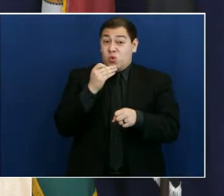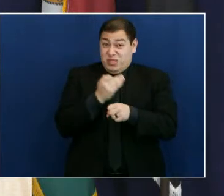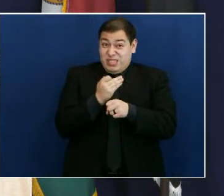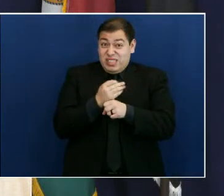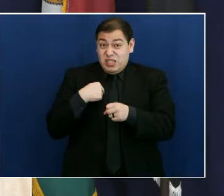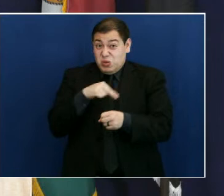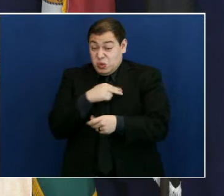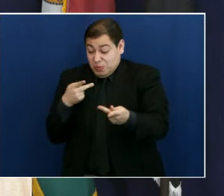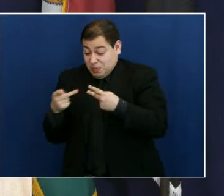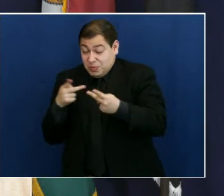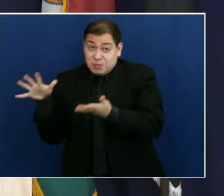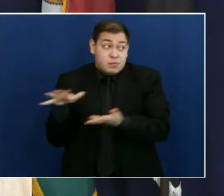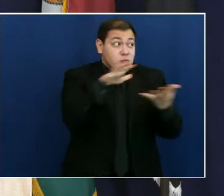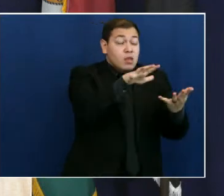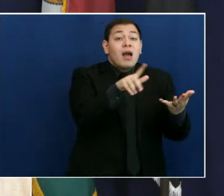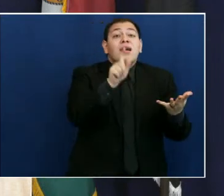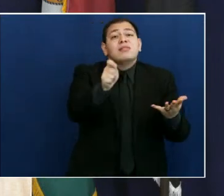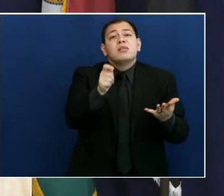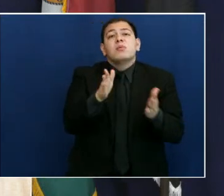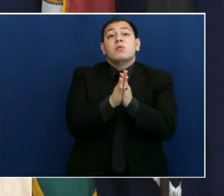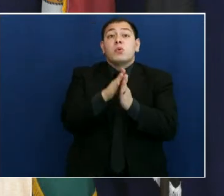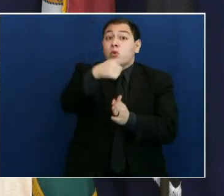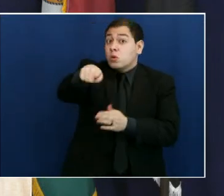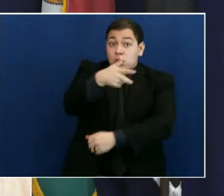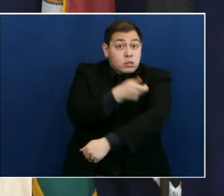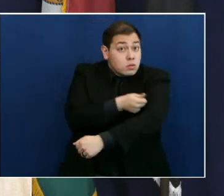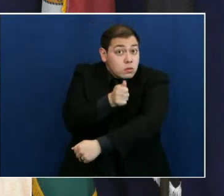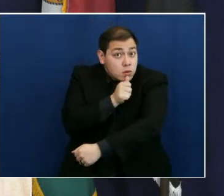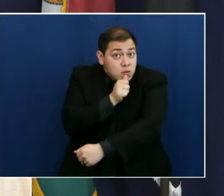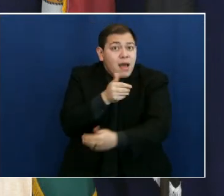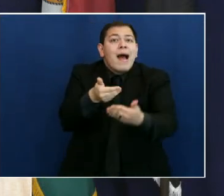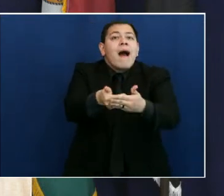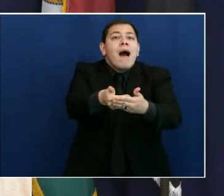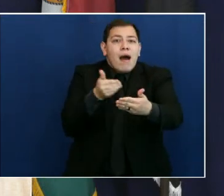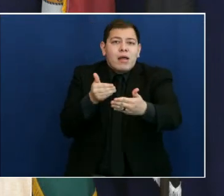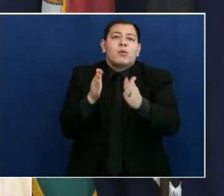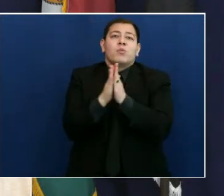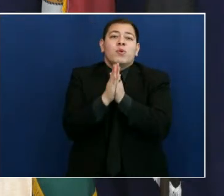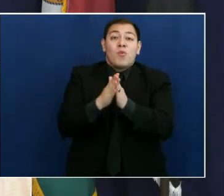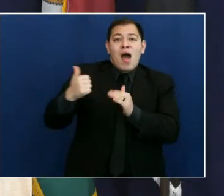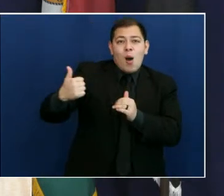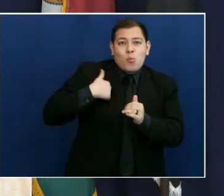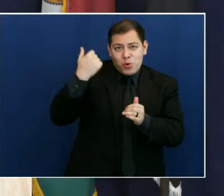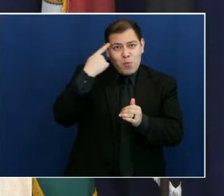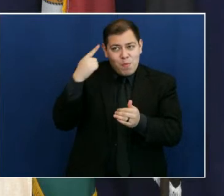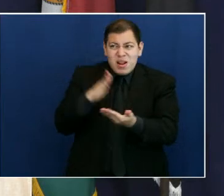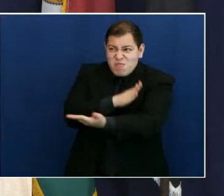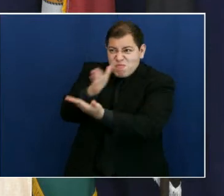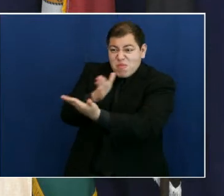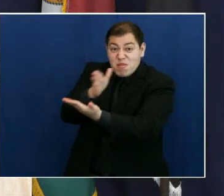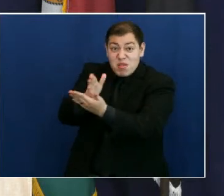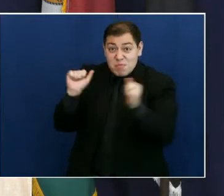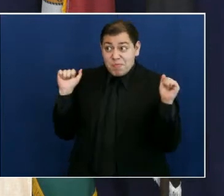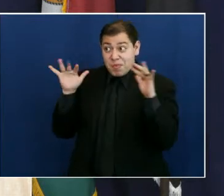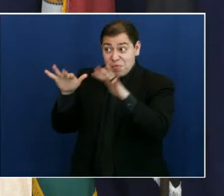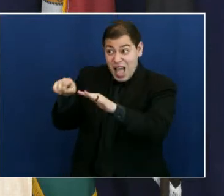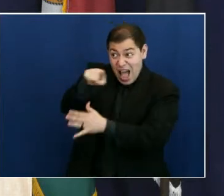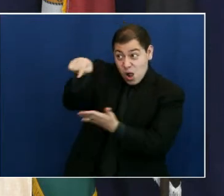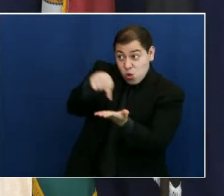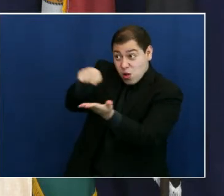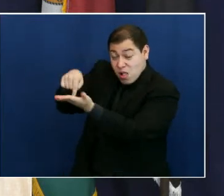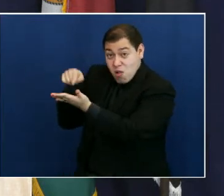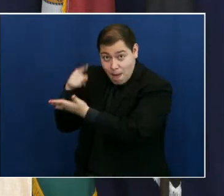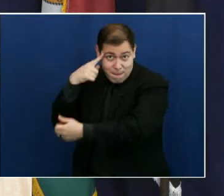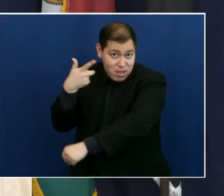por favor acudan a uno de nuestros centros de la comunidad. Debemos seguir protegiéndonos para poder regresar a la normalidad.